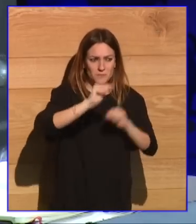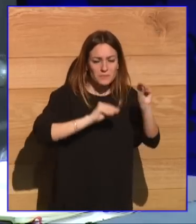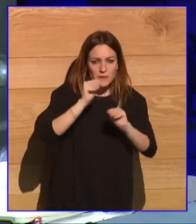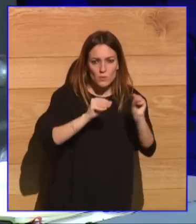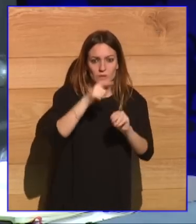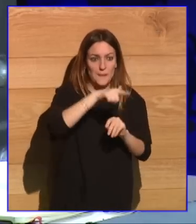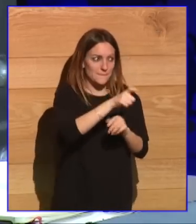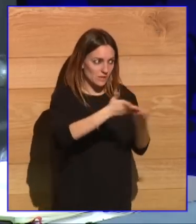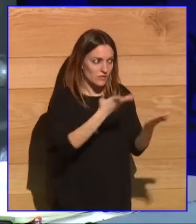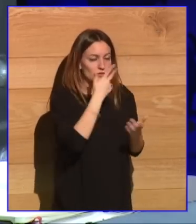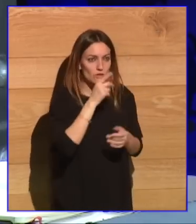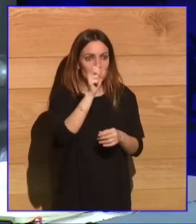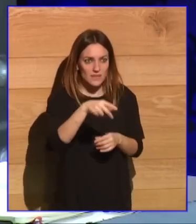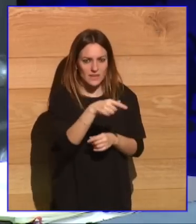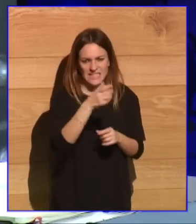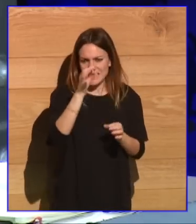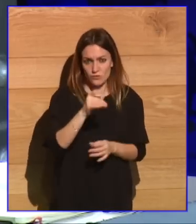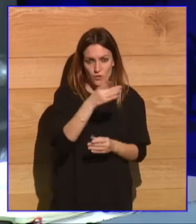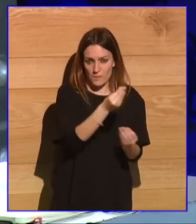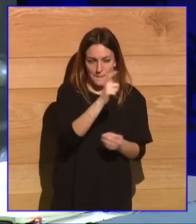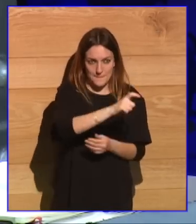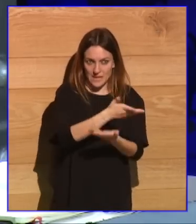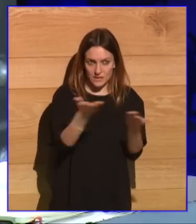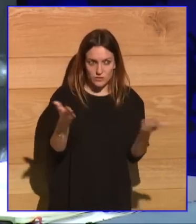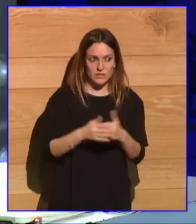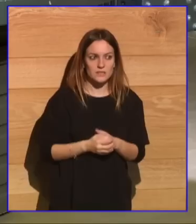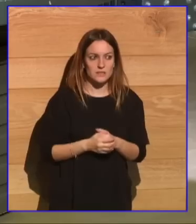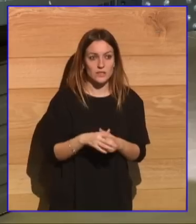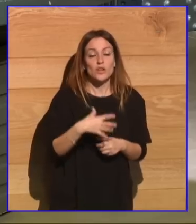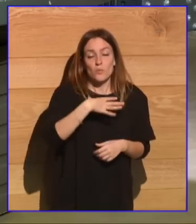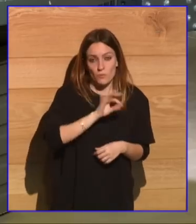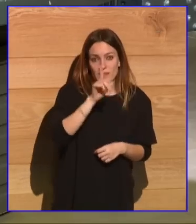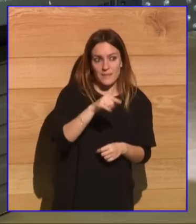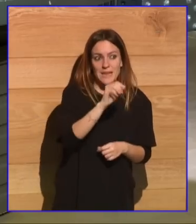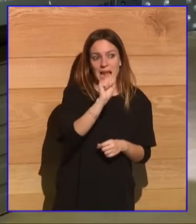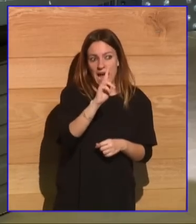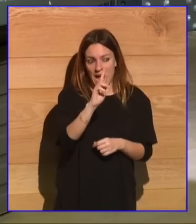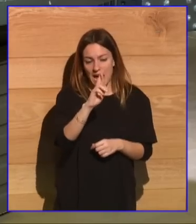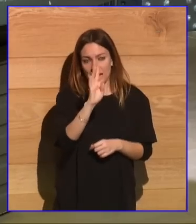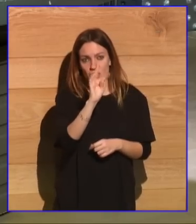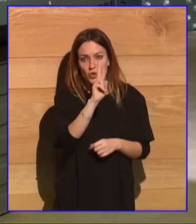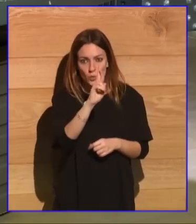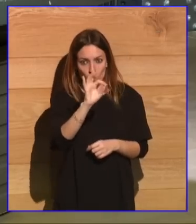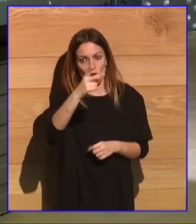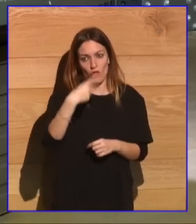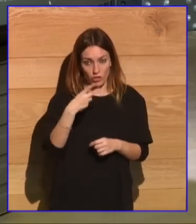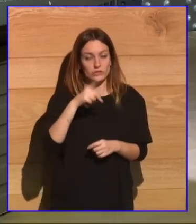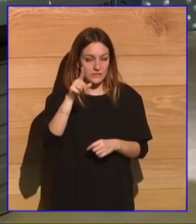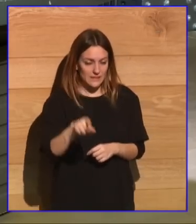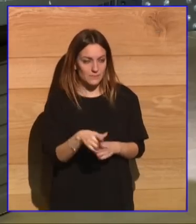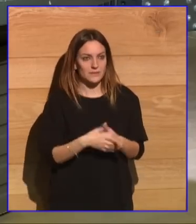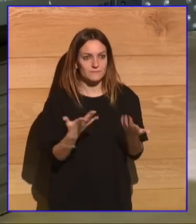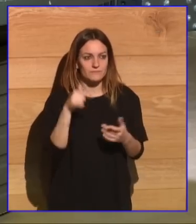álbumes favoritos, pues encontraríamos a muchísima gente, entre ellos seguramente Arturo y yo como mínimo. Sí. En fin, es una obra que muchos